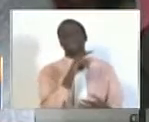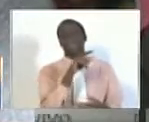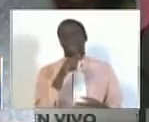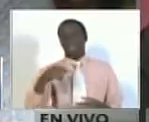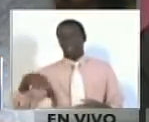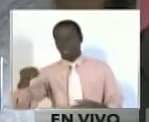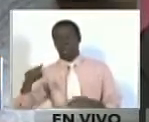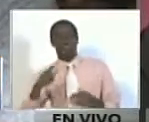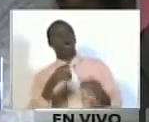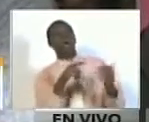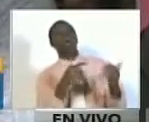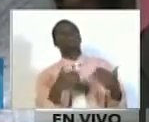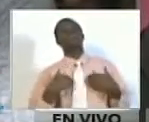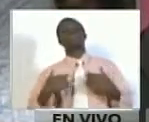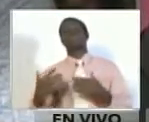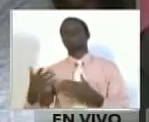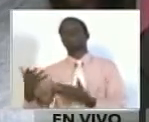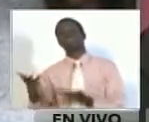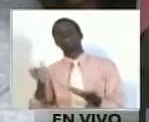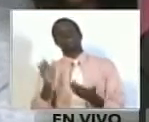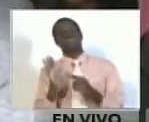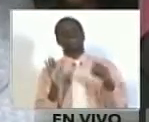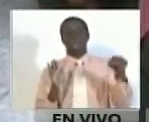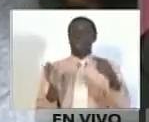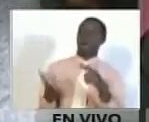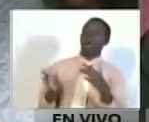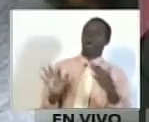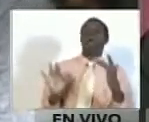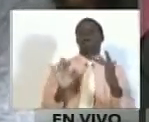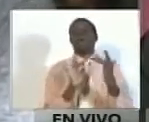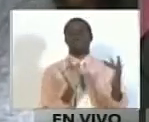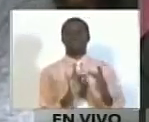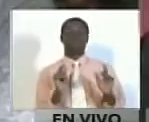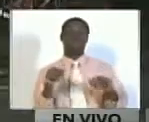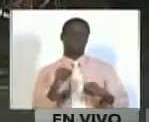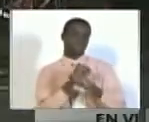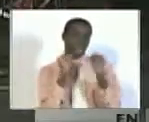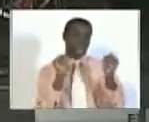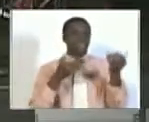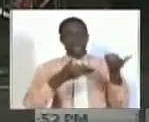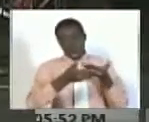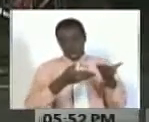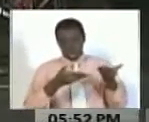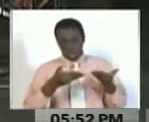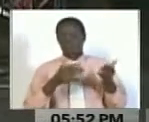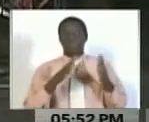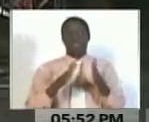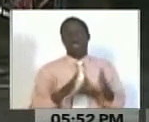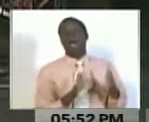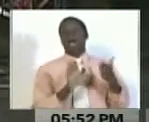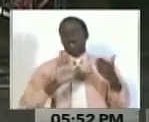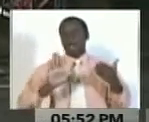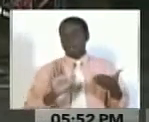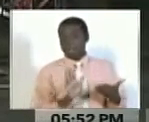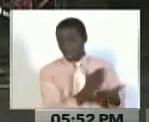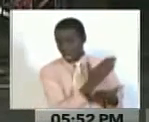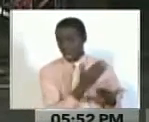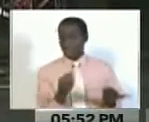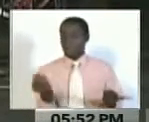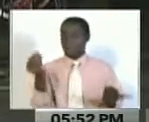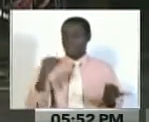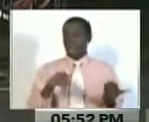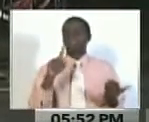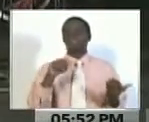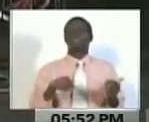FinVen. Nosotros, aparte de esas reuniones de negocios que hemos tenido, vamos a tener la oportunidad de